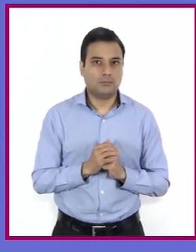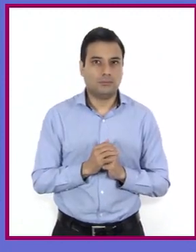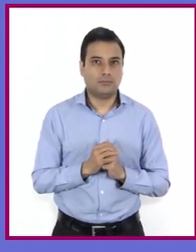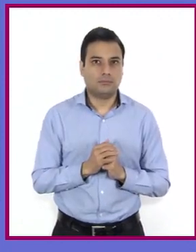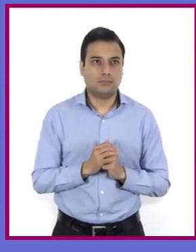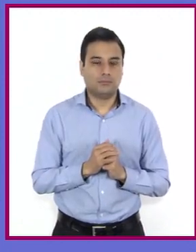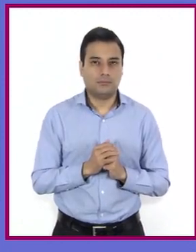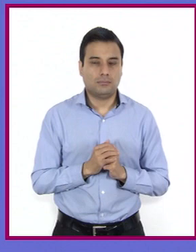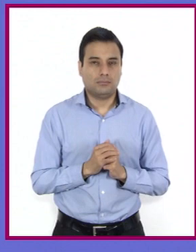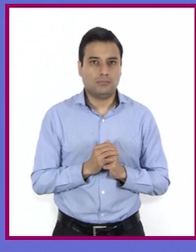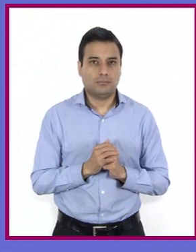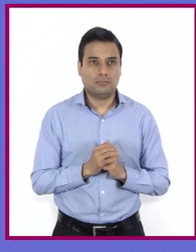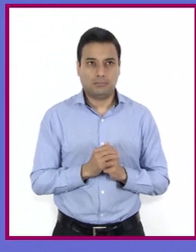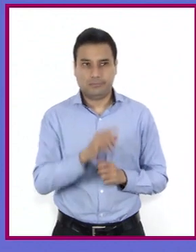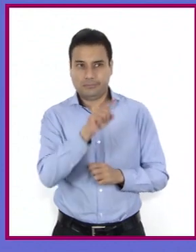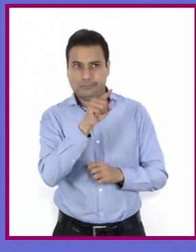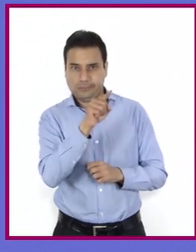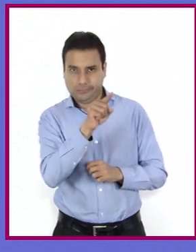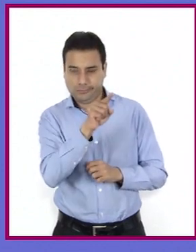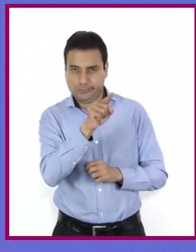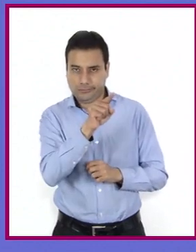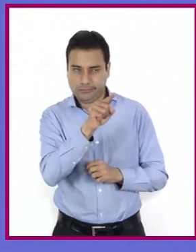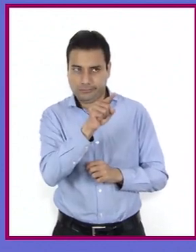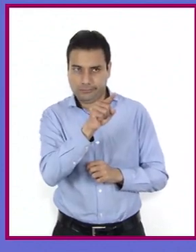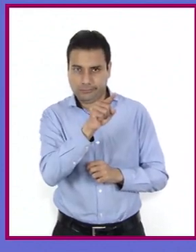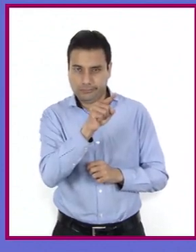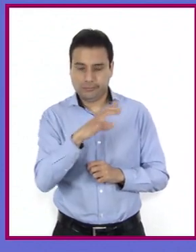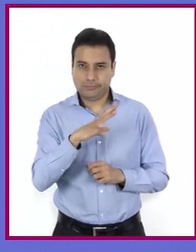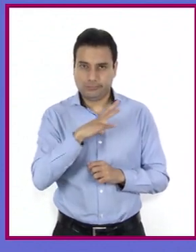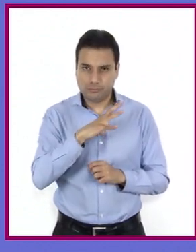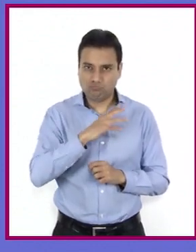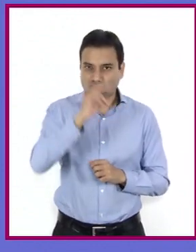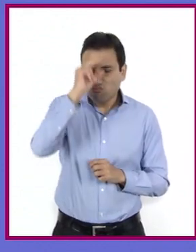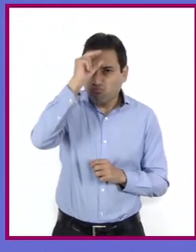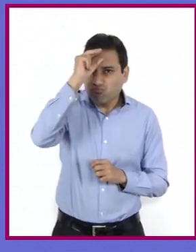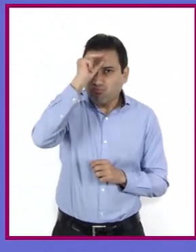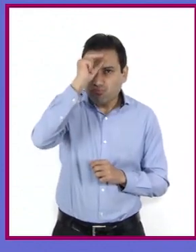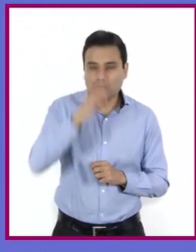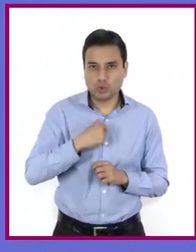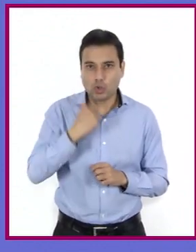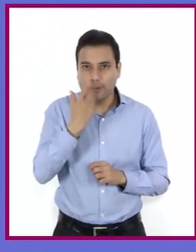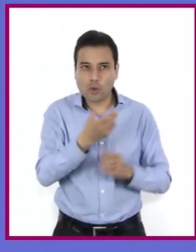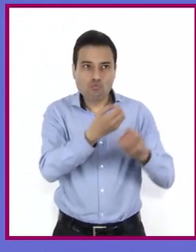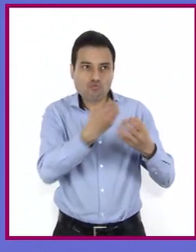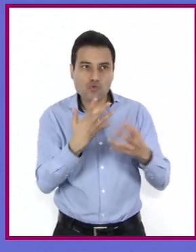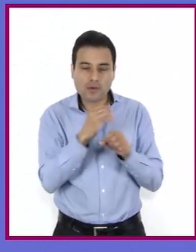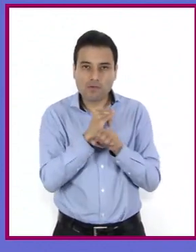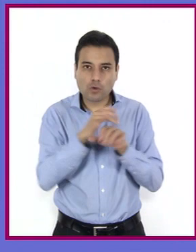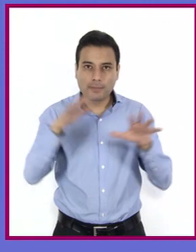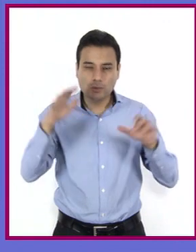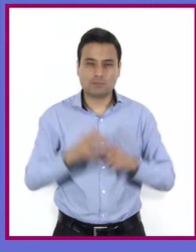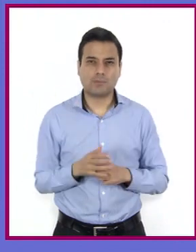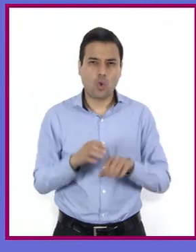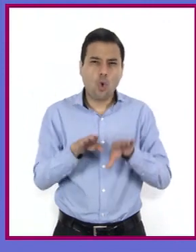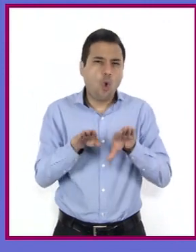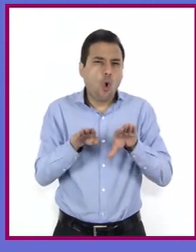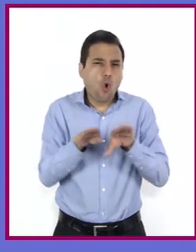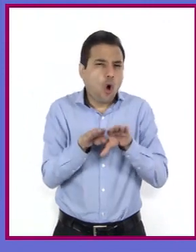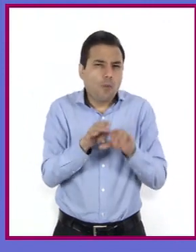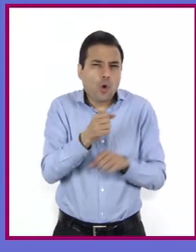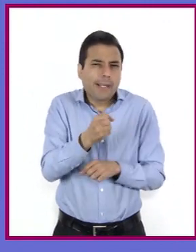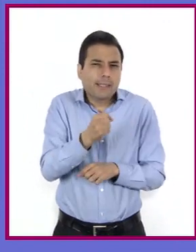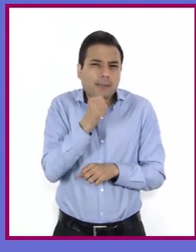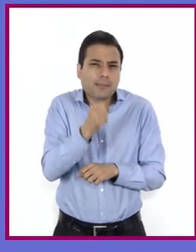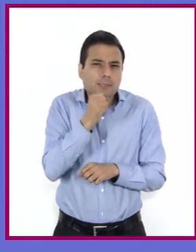posee información que es necesaria para otra. Para realizar adecuadamente debemos seguir ciertos